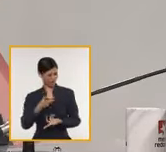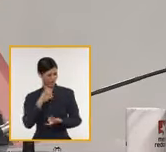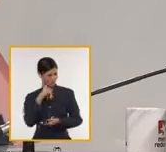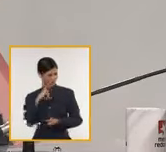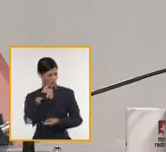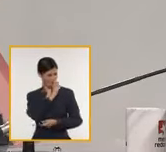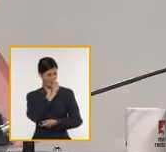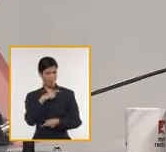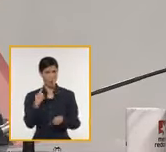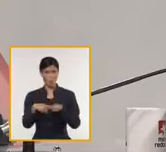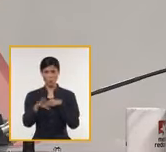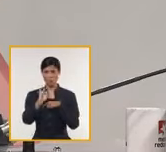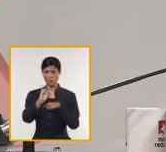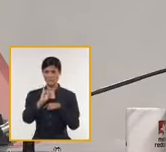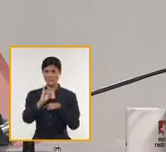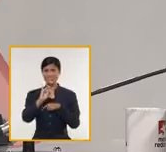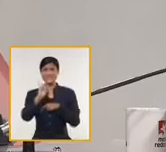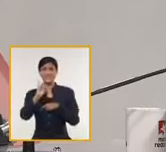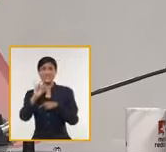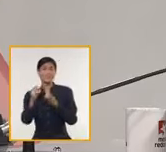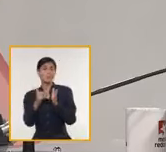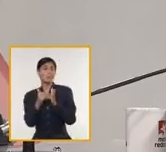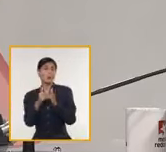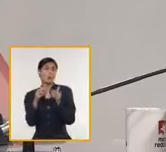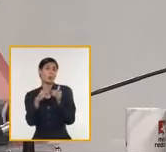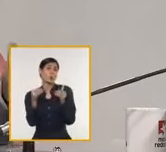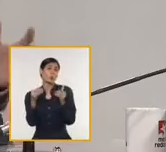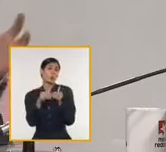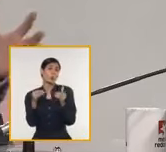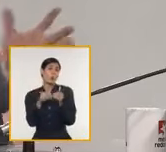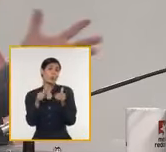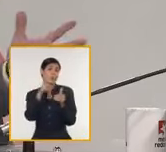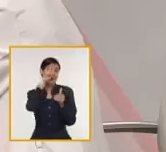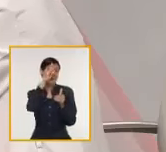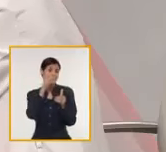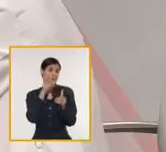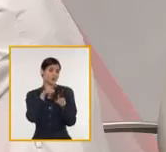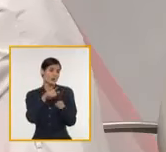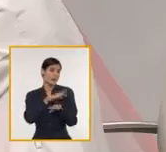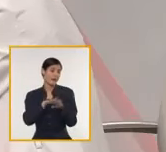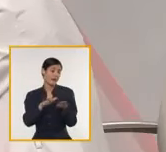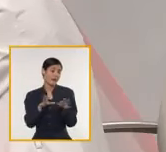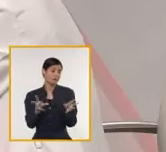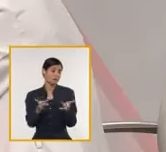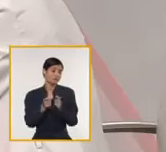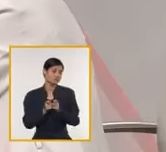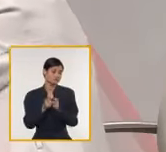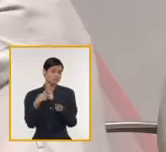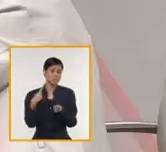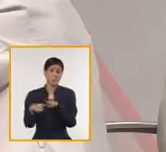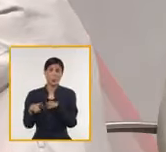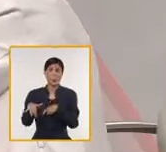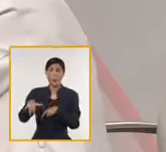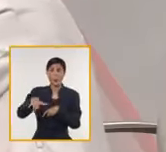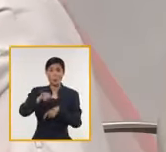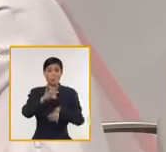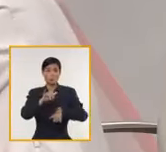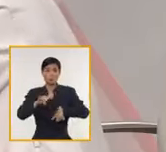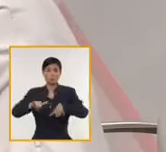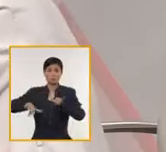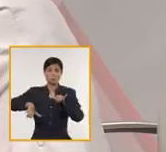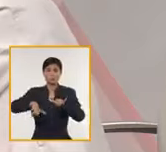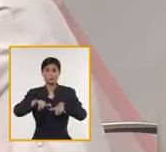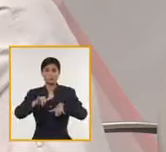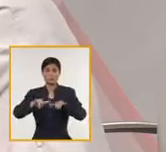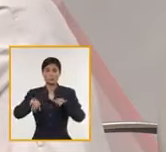700 millones de dólares en República Dominicana. No, y la salida de los aviones y los 4 aviones. Bueno, ¿cuántos aviones han